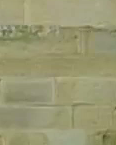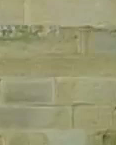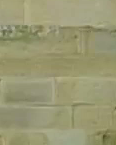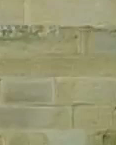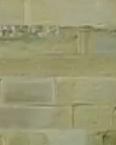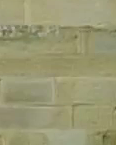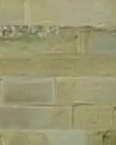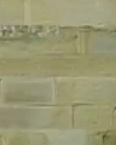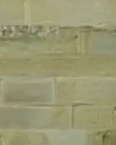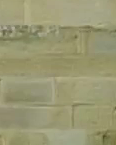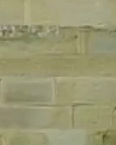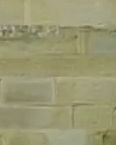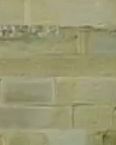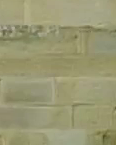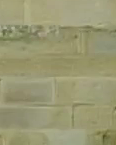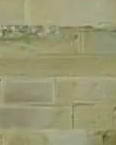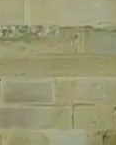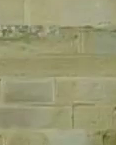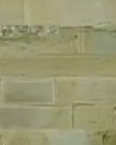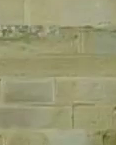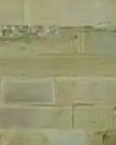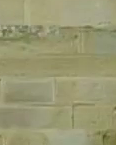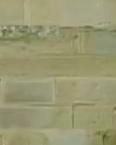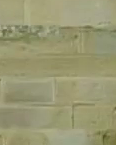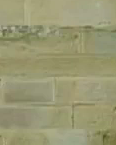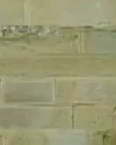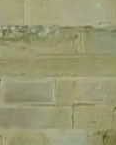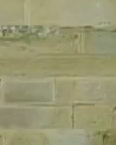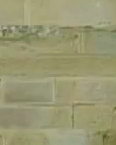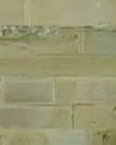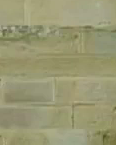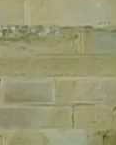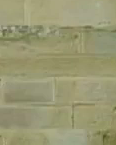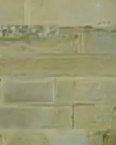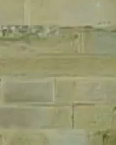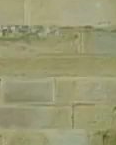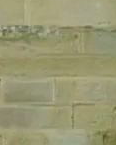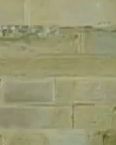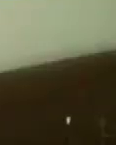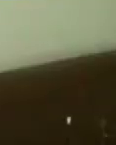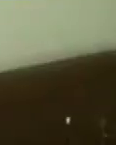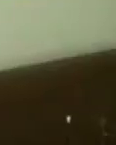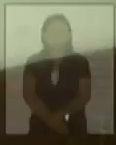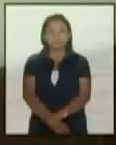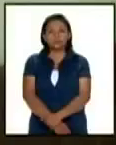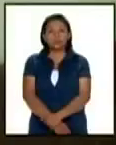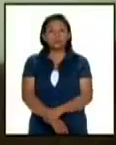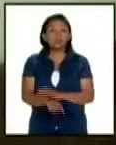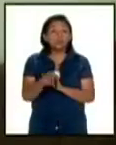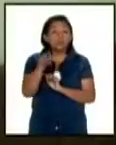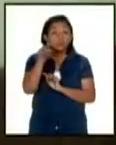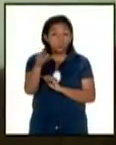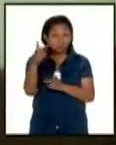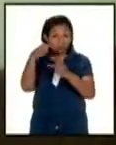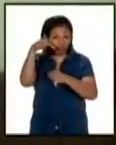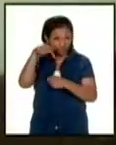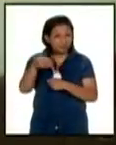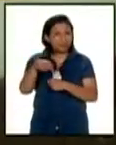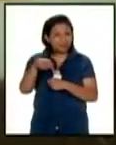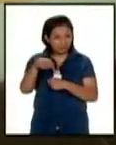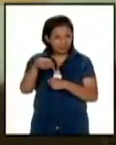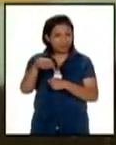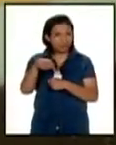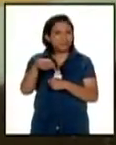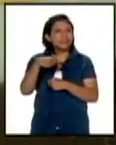limpio, vendían cubetas, tierra para las macetas. Si usted se viene para acá,